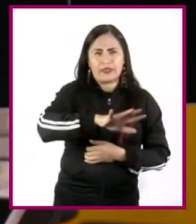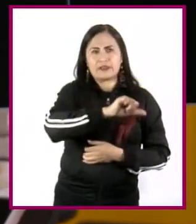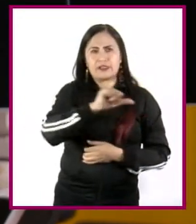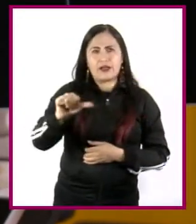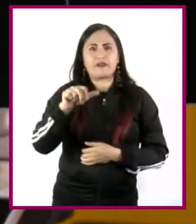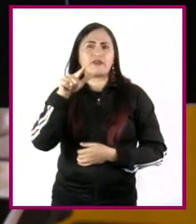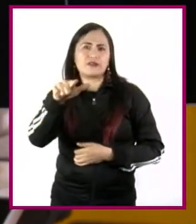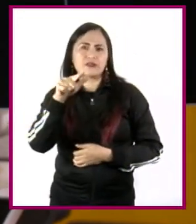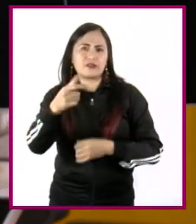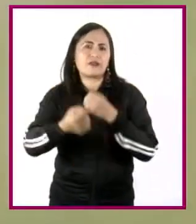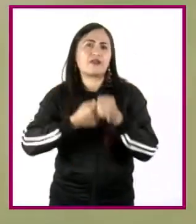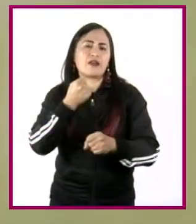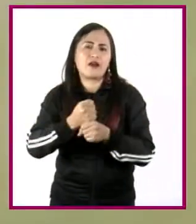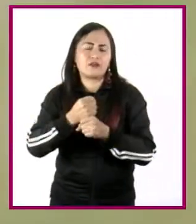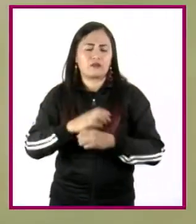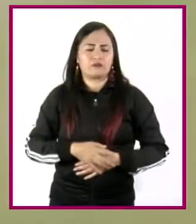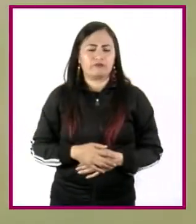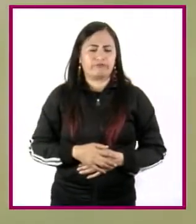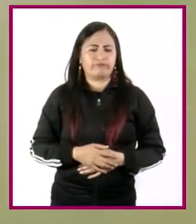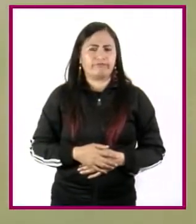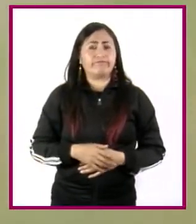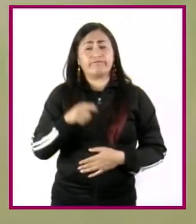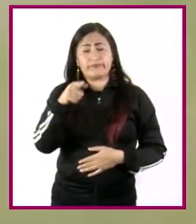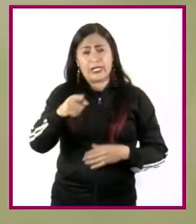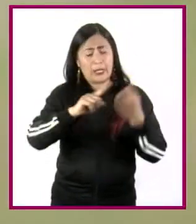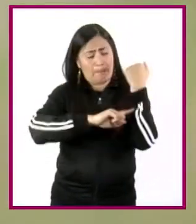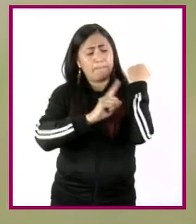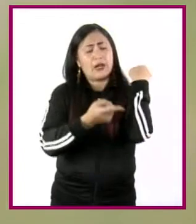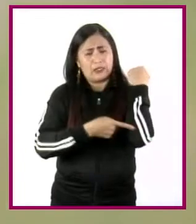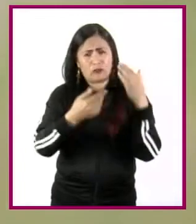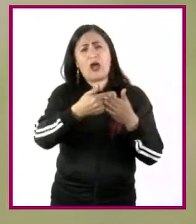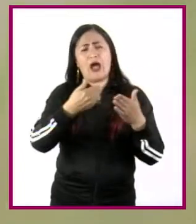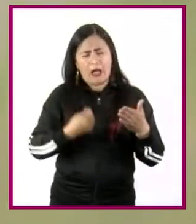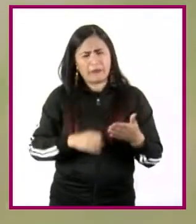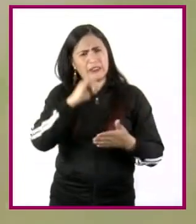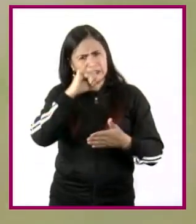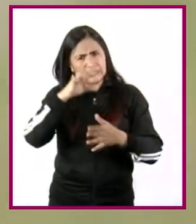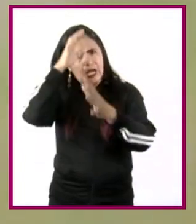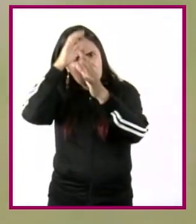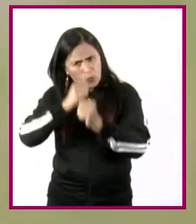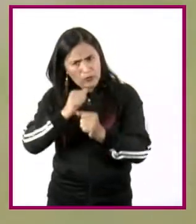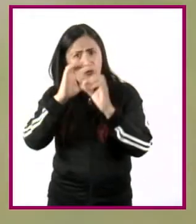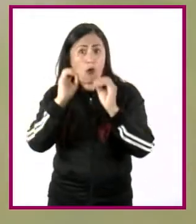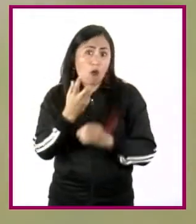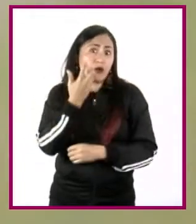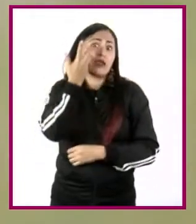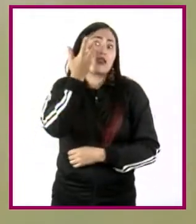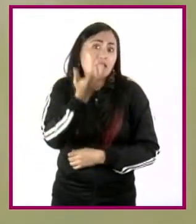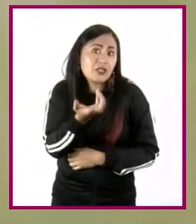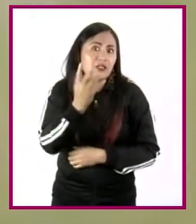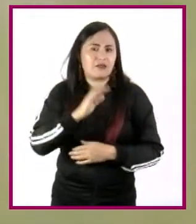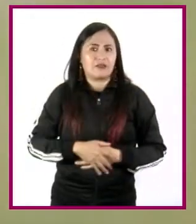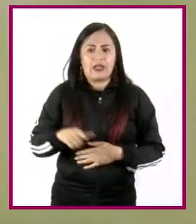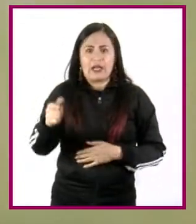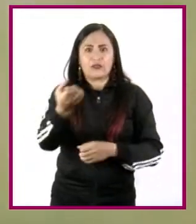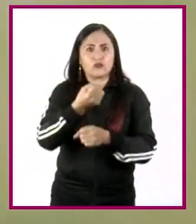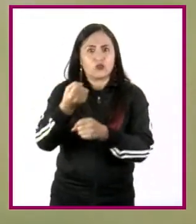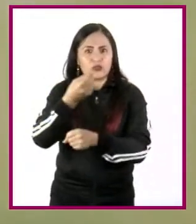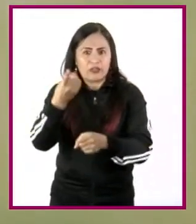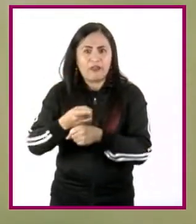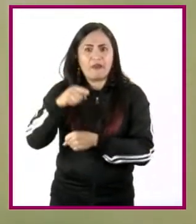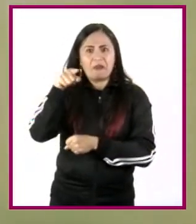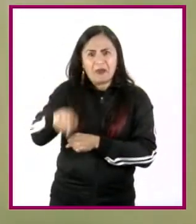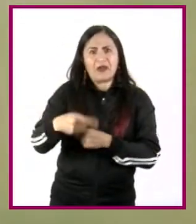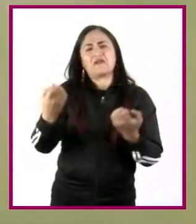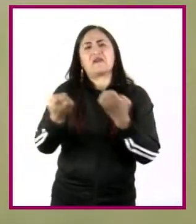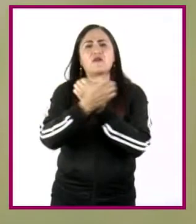años. Estas cifras incluyen algunos embarazos planeados o deseados, que se dan en sociedades donde la perspectiva de desarrollo educativo